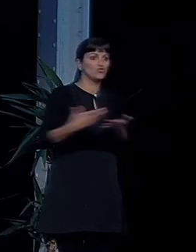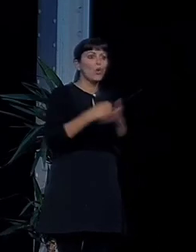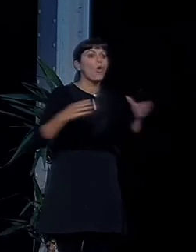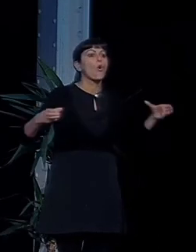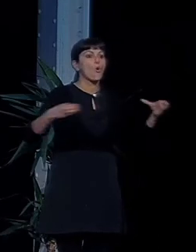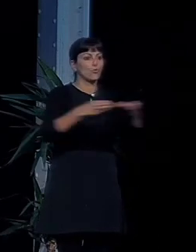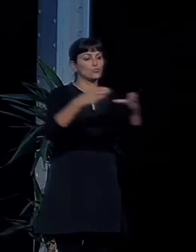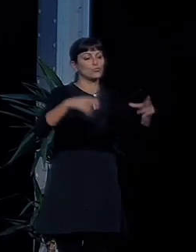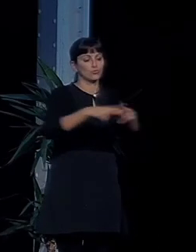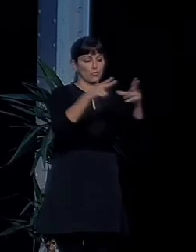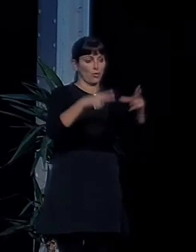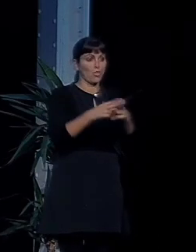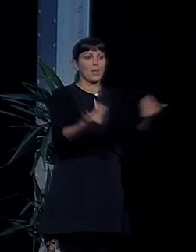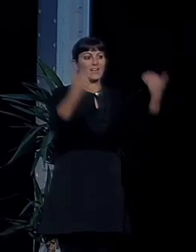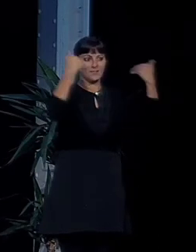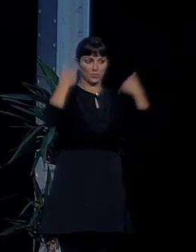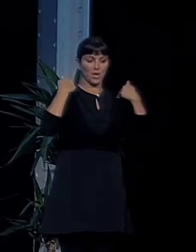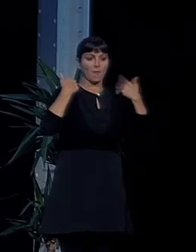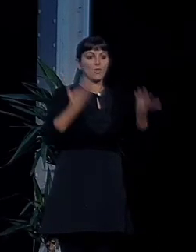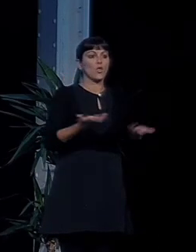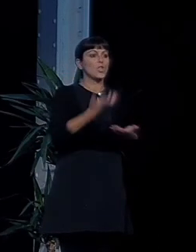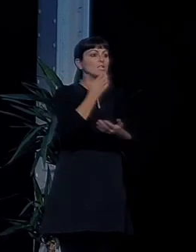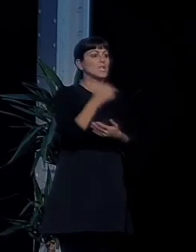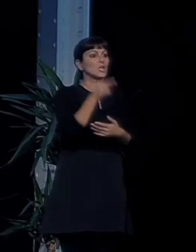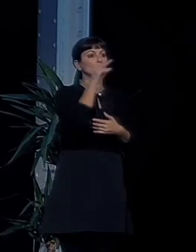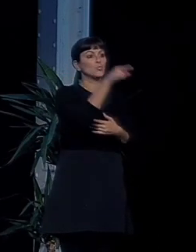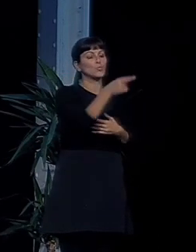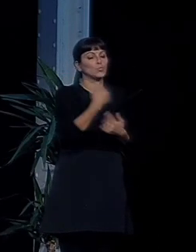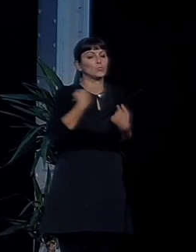la violencia sexual, y si de alguna manera tú ves reflejado